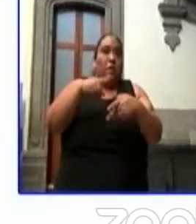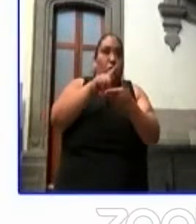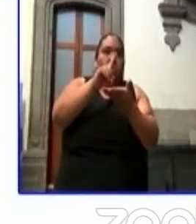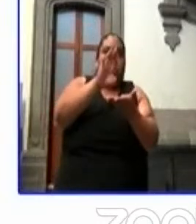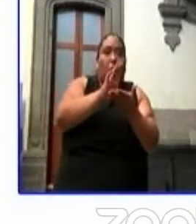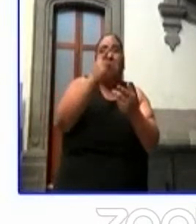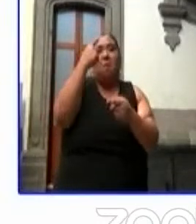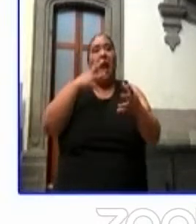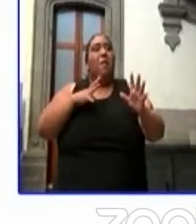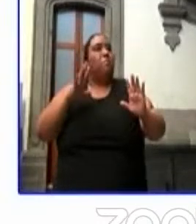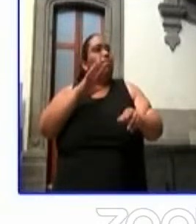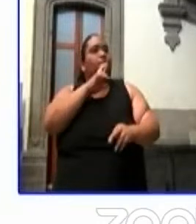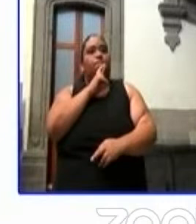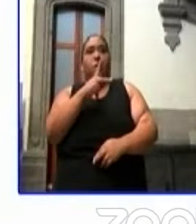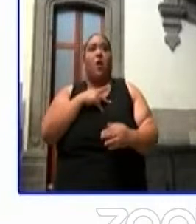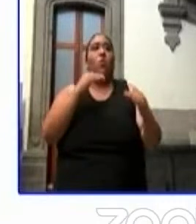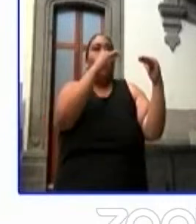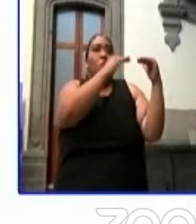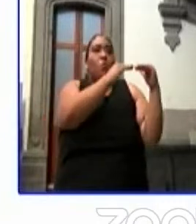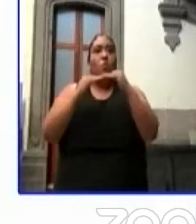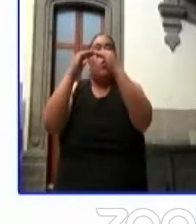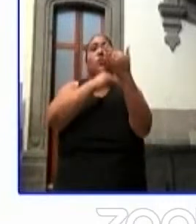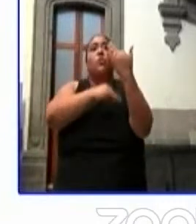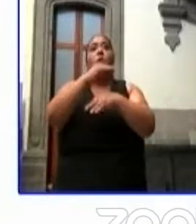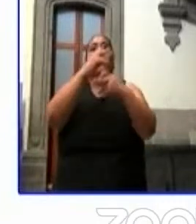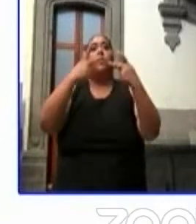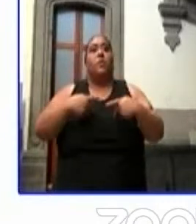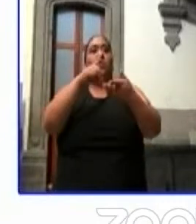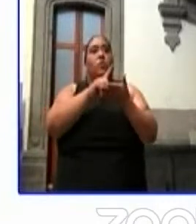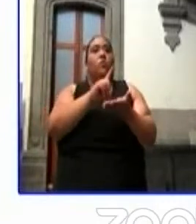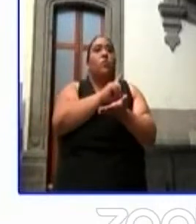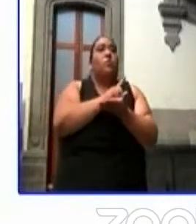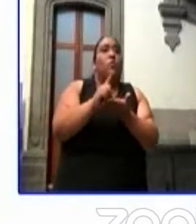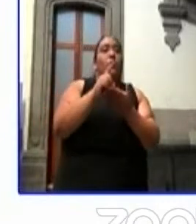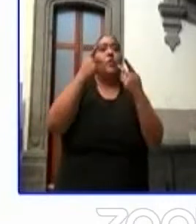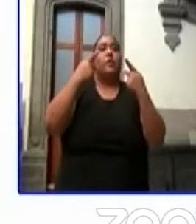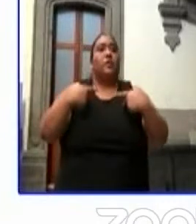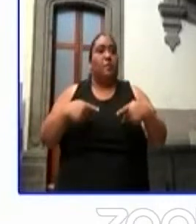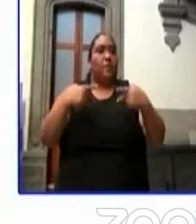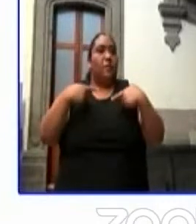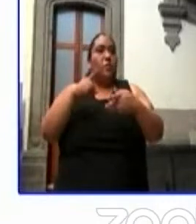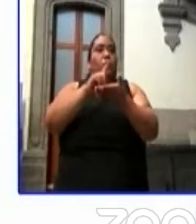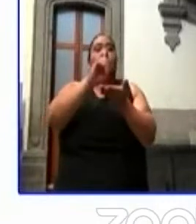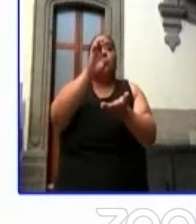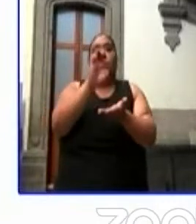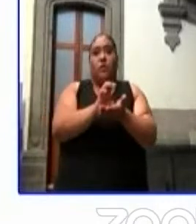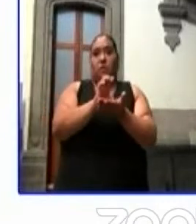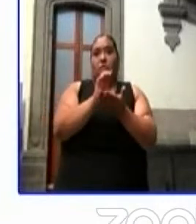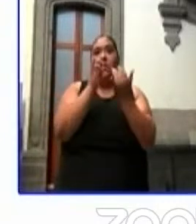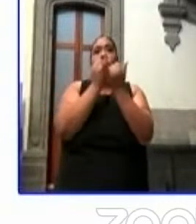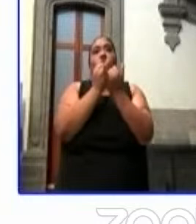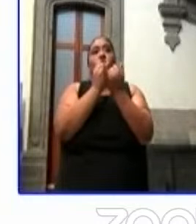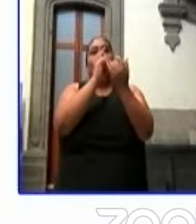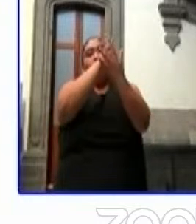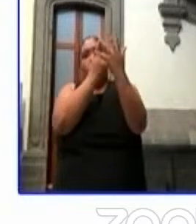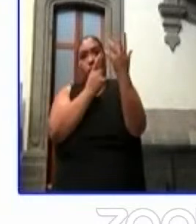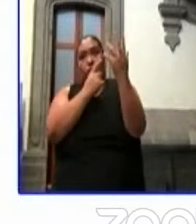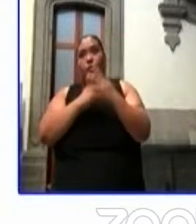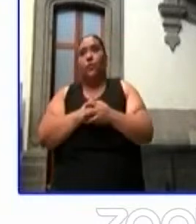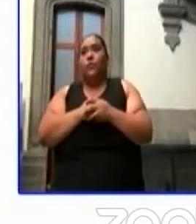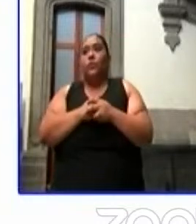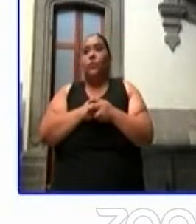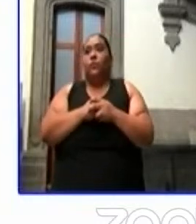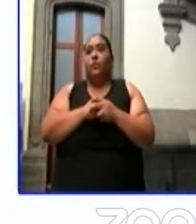de oportunidades y el ejercicio pleno de los derechos de las personas con discapacidad y neurodiversas.